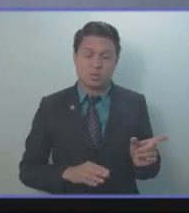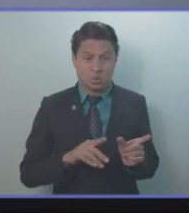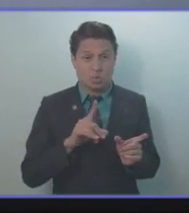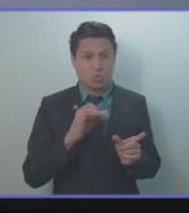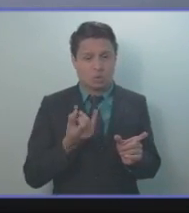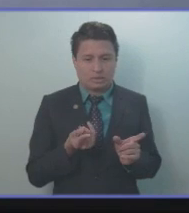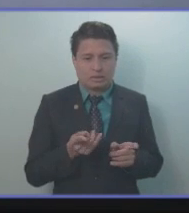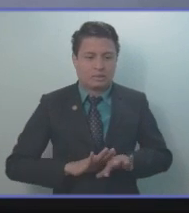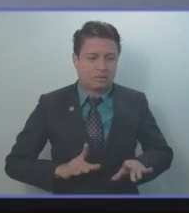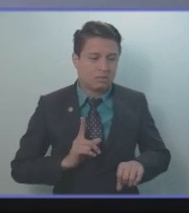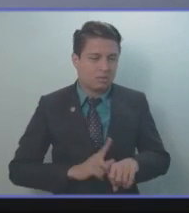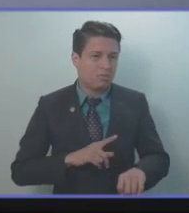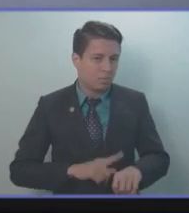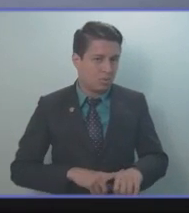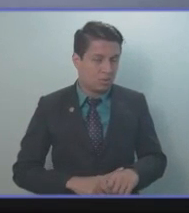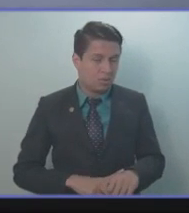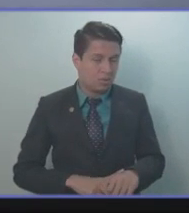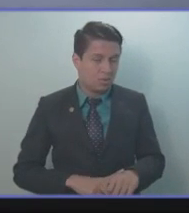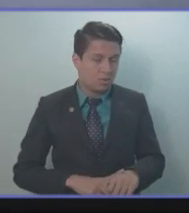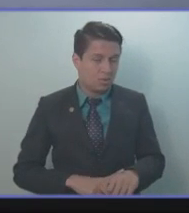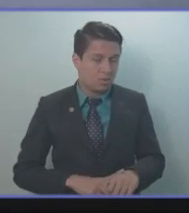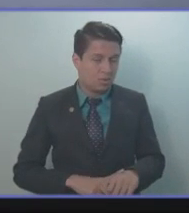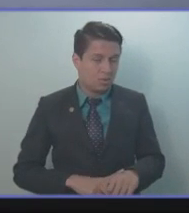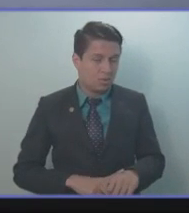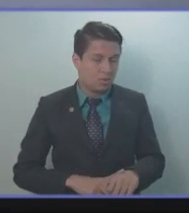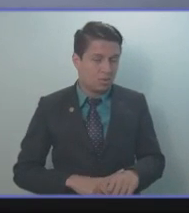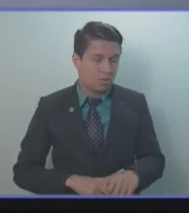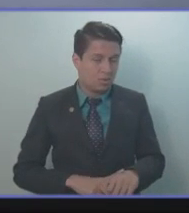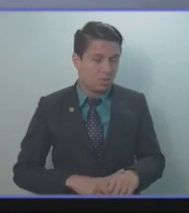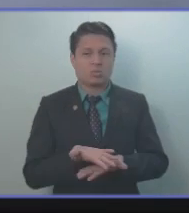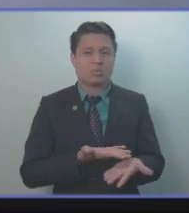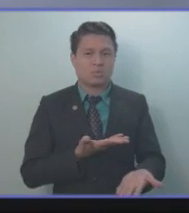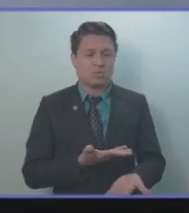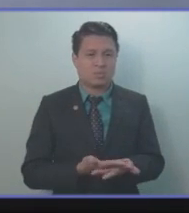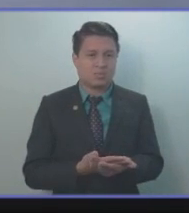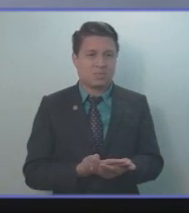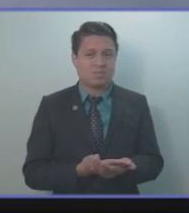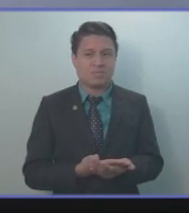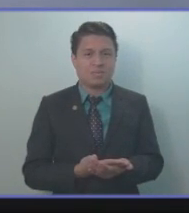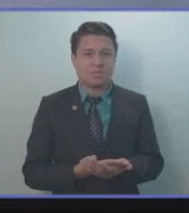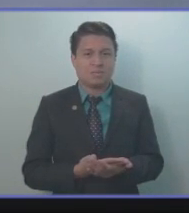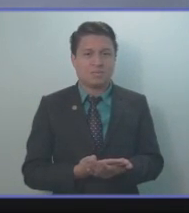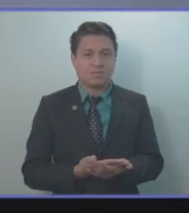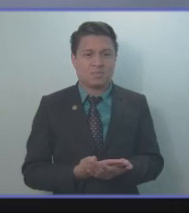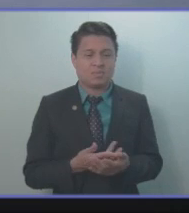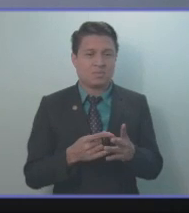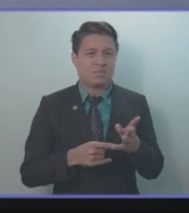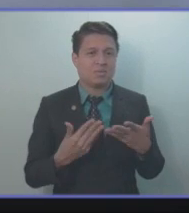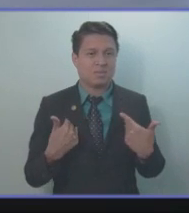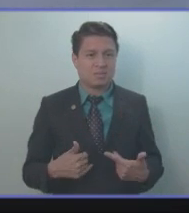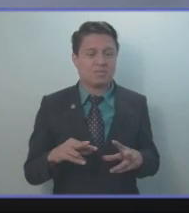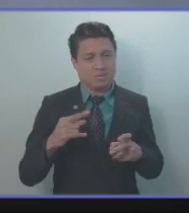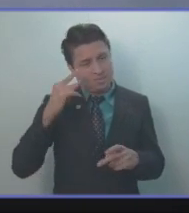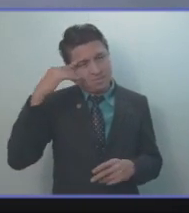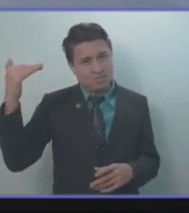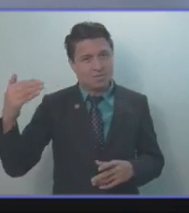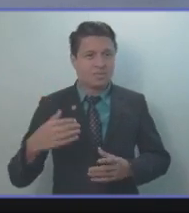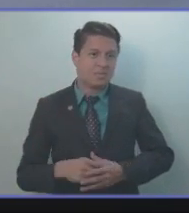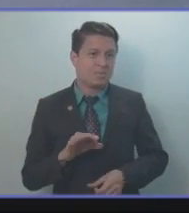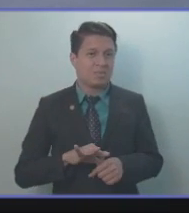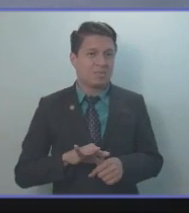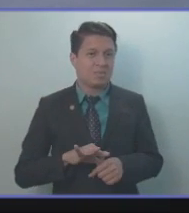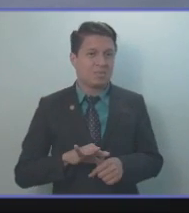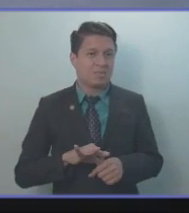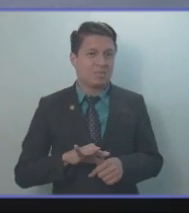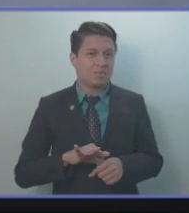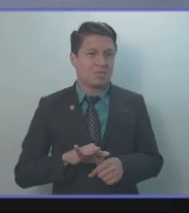necesario emitir una norma como la propuesta en aras de privilegiar el derecho político de la ciudadanía a votar en las